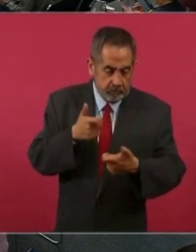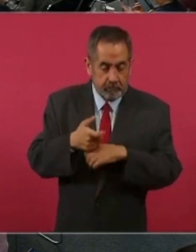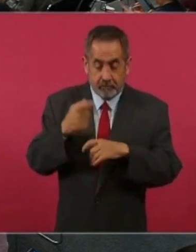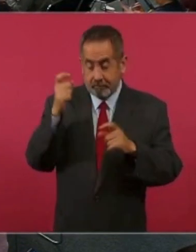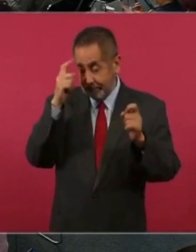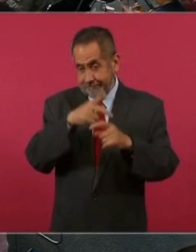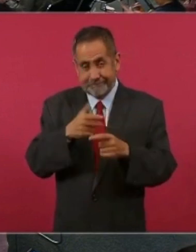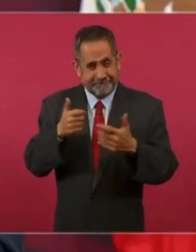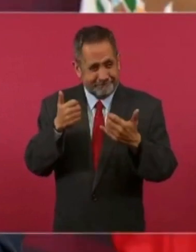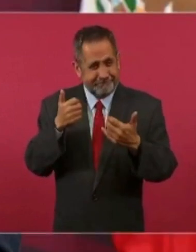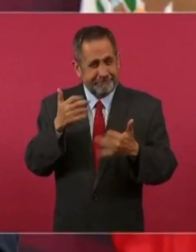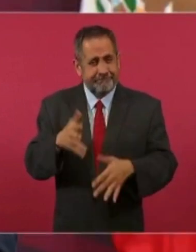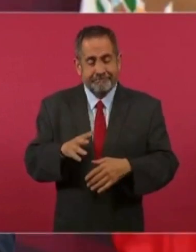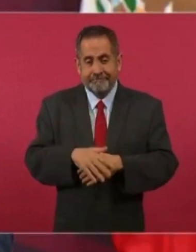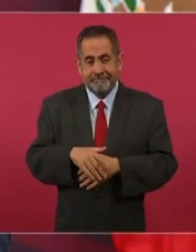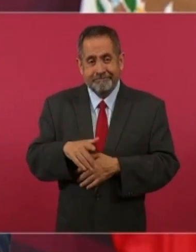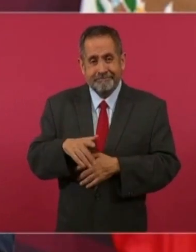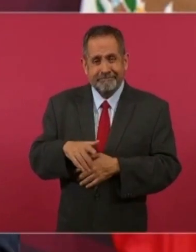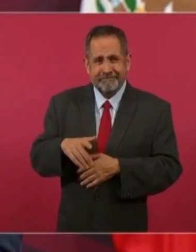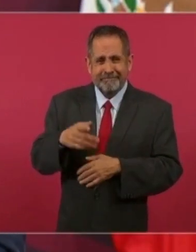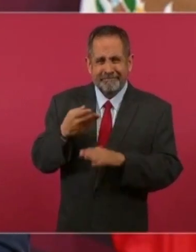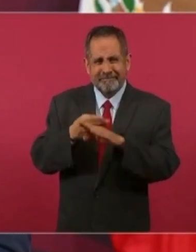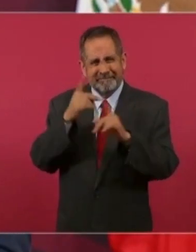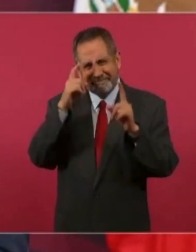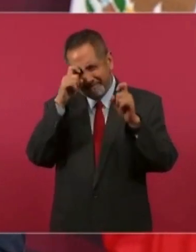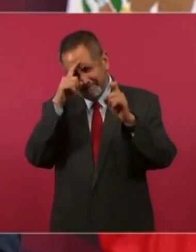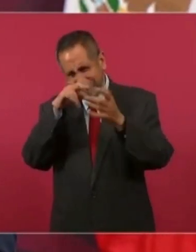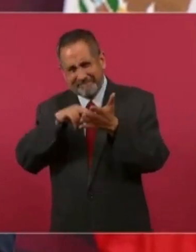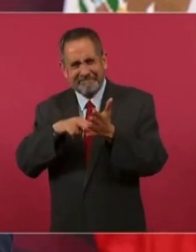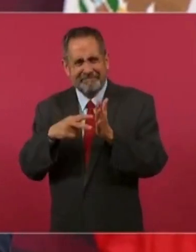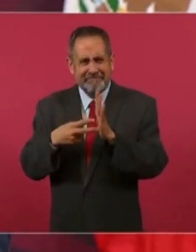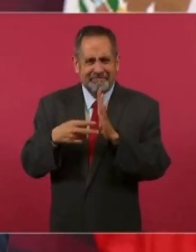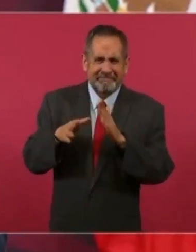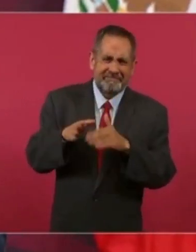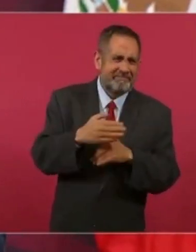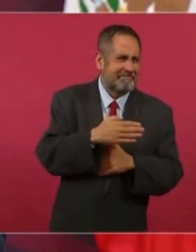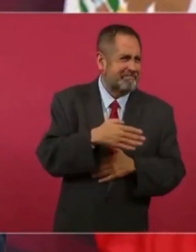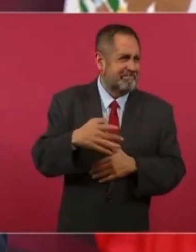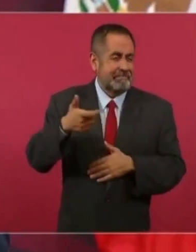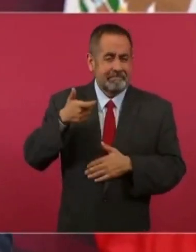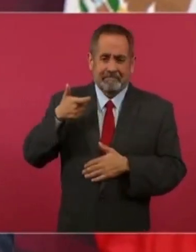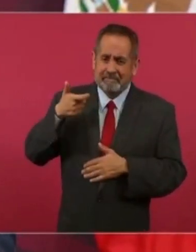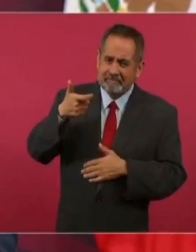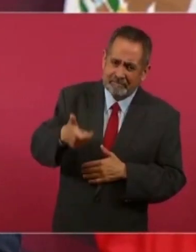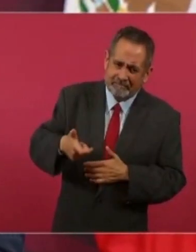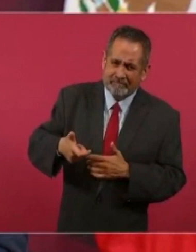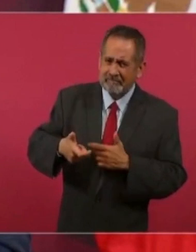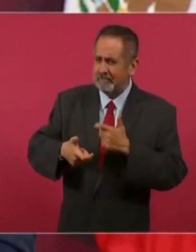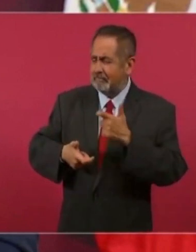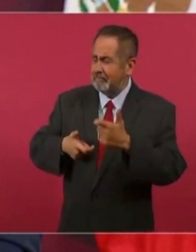bastante, es una obra muy compleja, costosa,